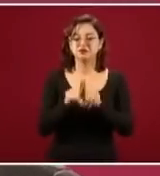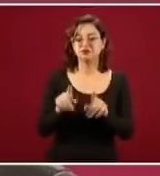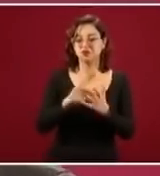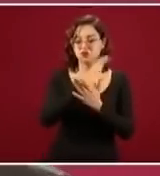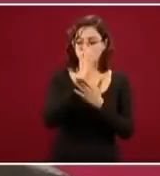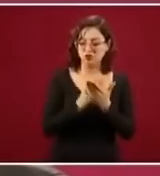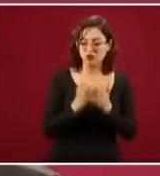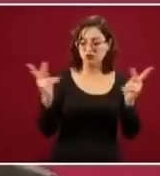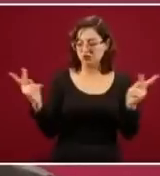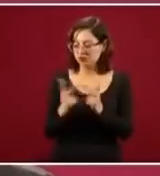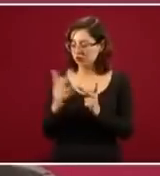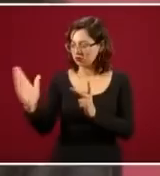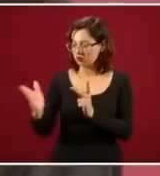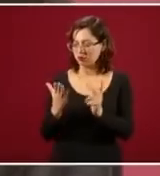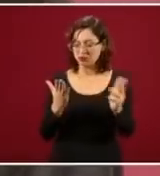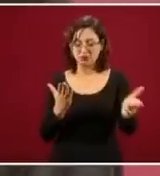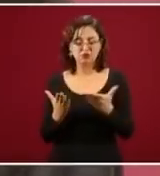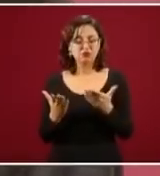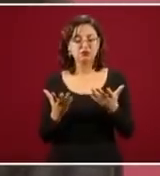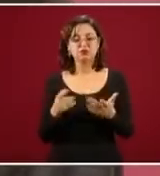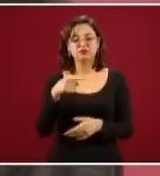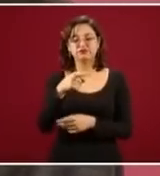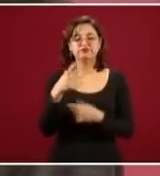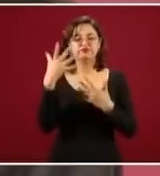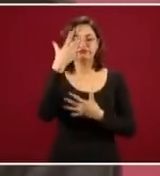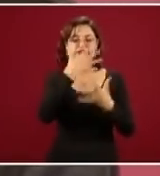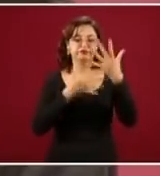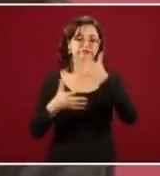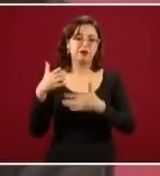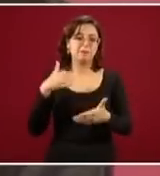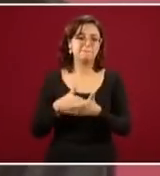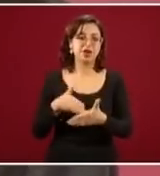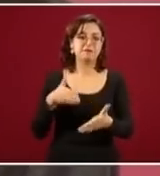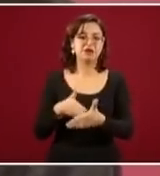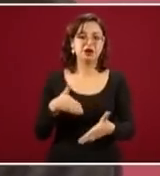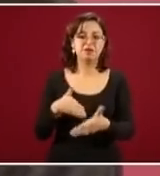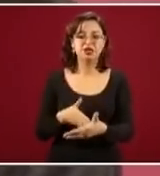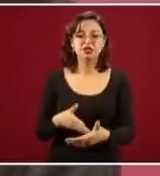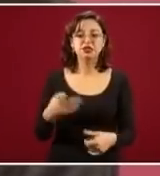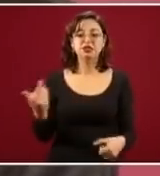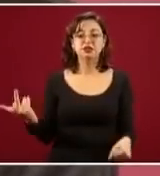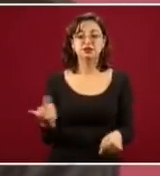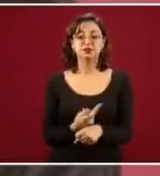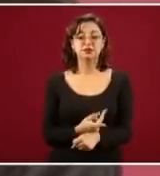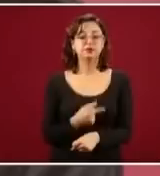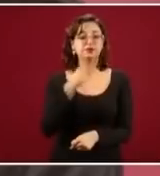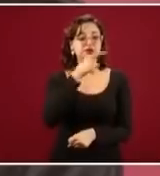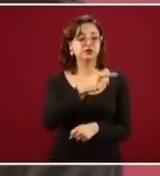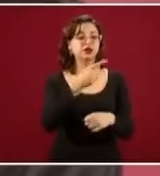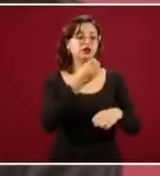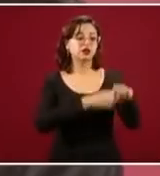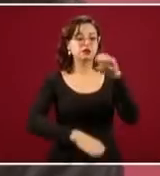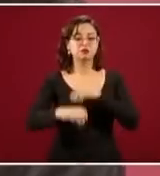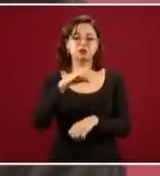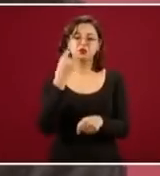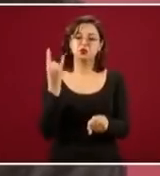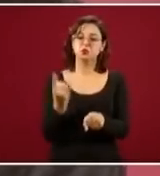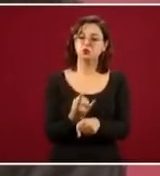Y esa es la traba fundamental que ha llevado a que cuando hay incumplimiento por parte de la compañía